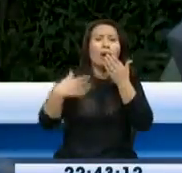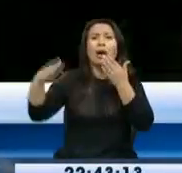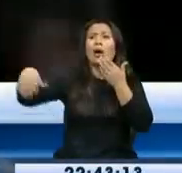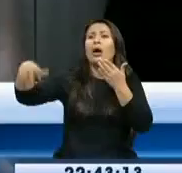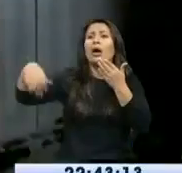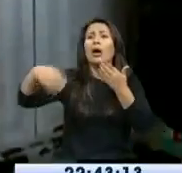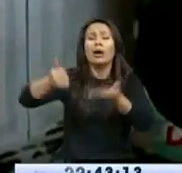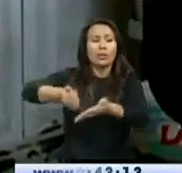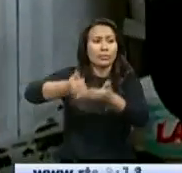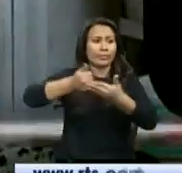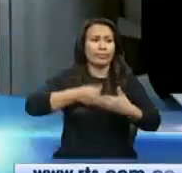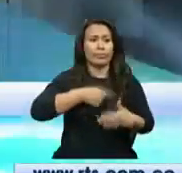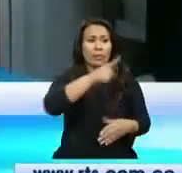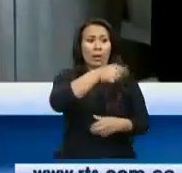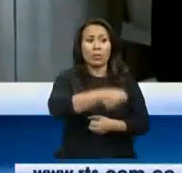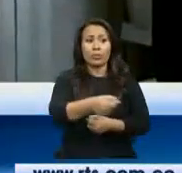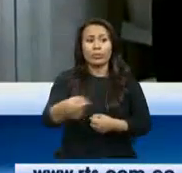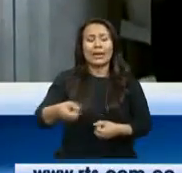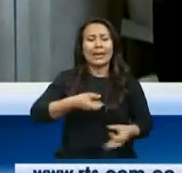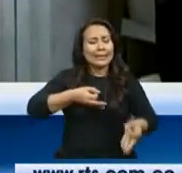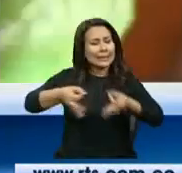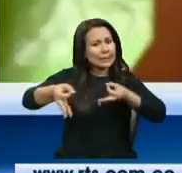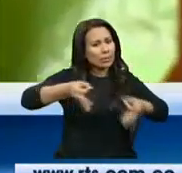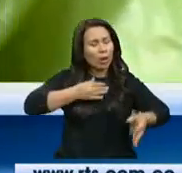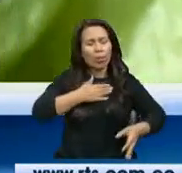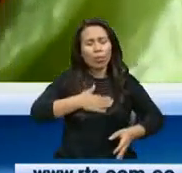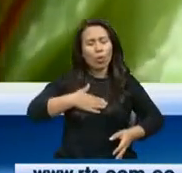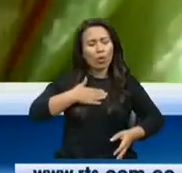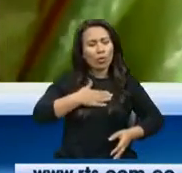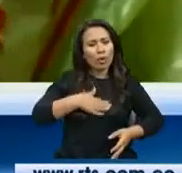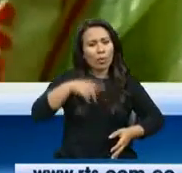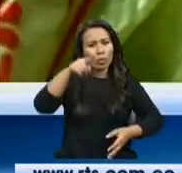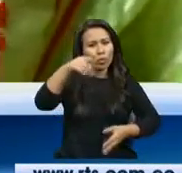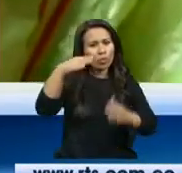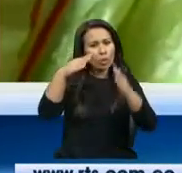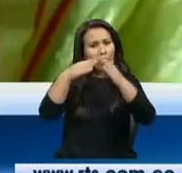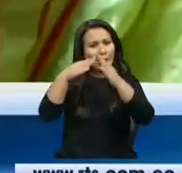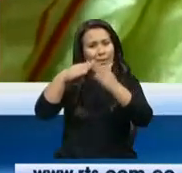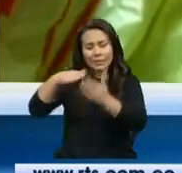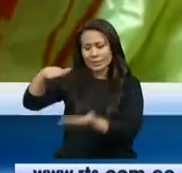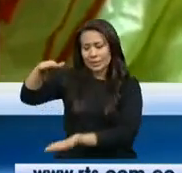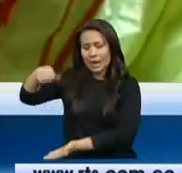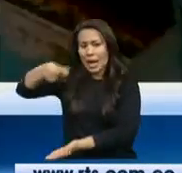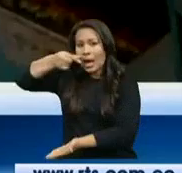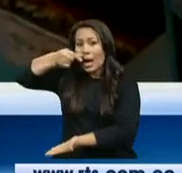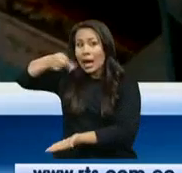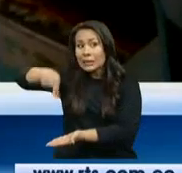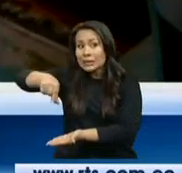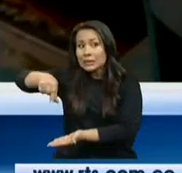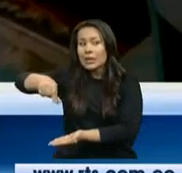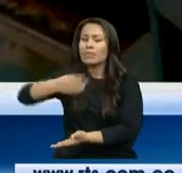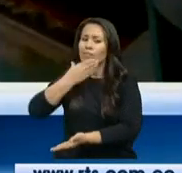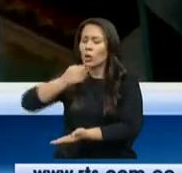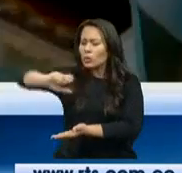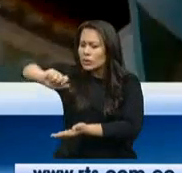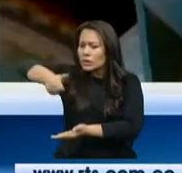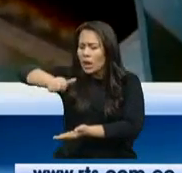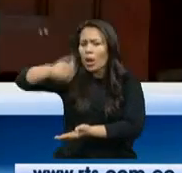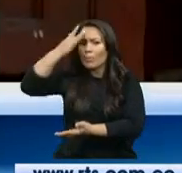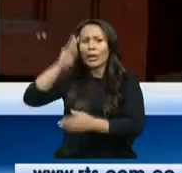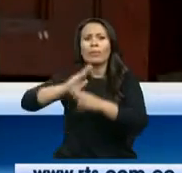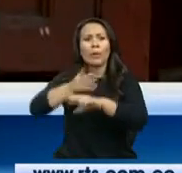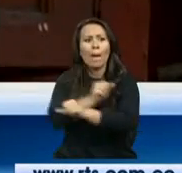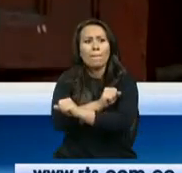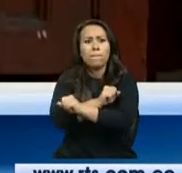ayuden. Una vez más, las autoridades exhortaron a revisar el estado de las mangueras y válvulas para evitar ser sorprendidos por una fuga